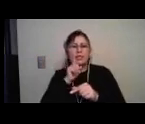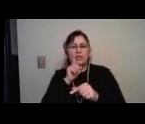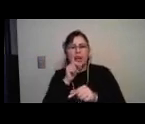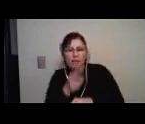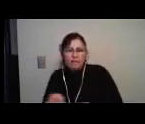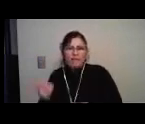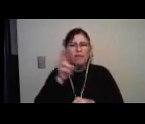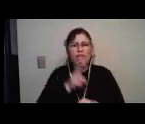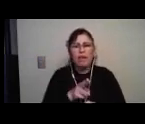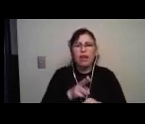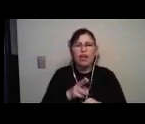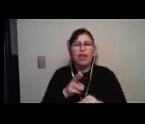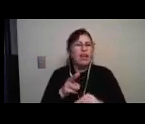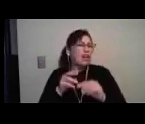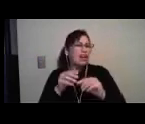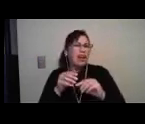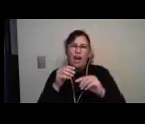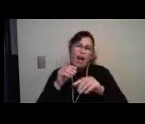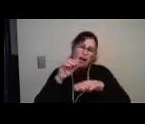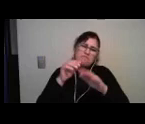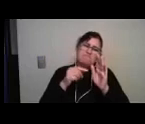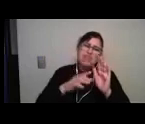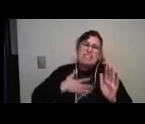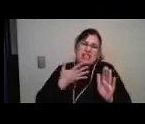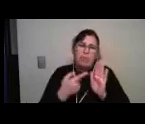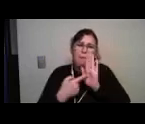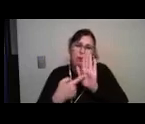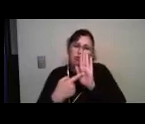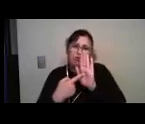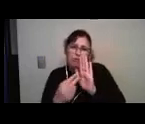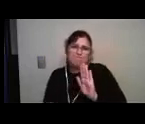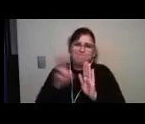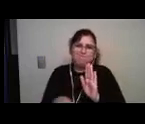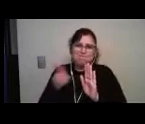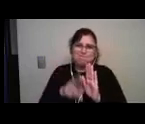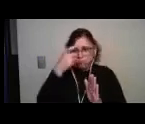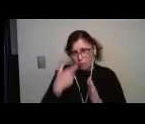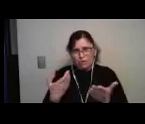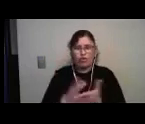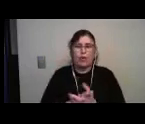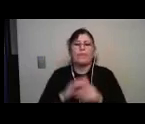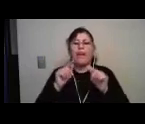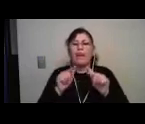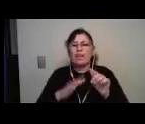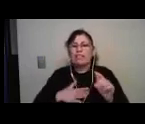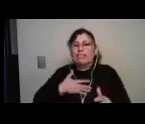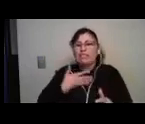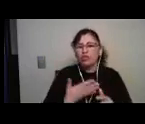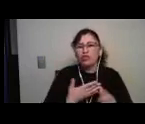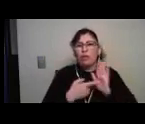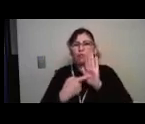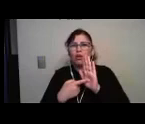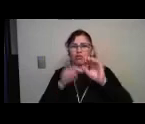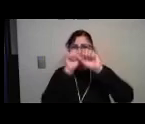¿ya? Hay diferencias respecto a la manifestación clínica: cuando es central es contralateral y afecta, y los síntomas son mucho más evidentes a nivel